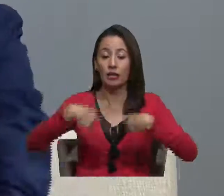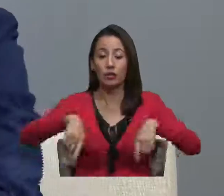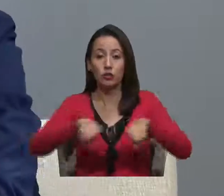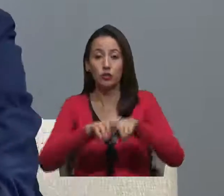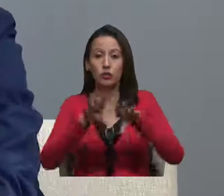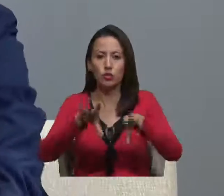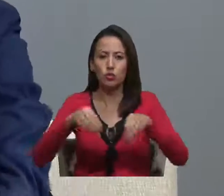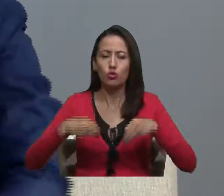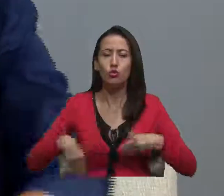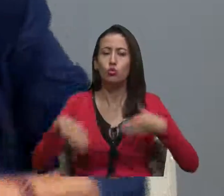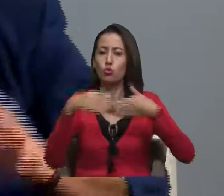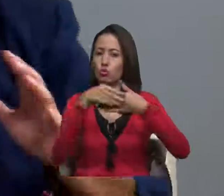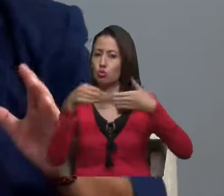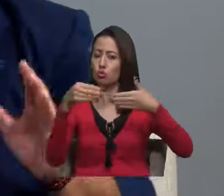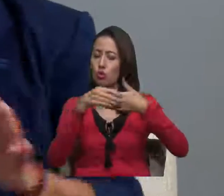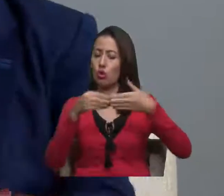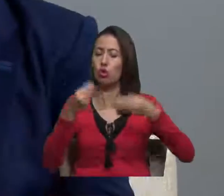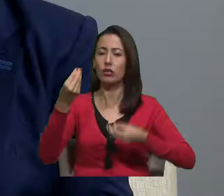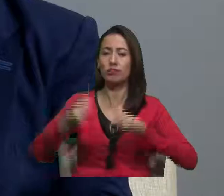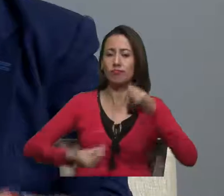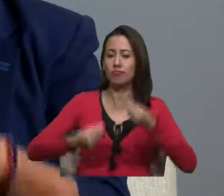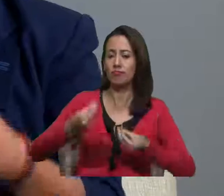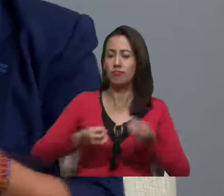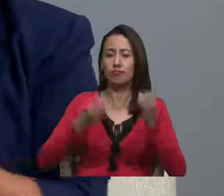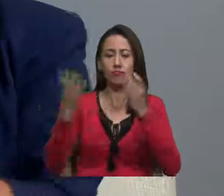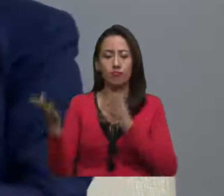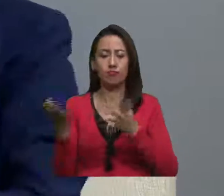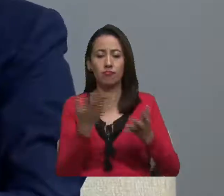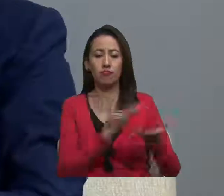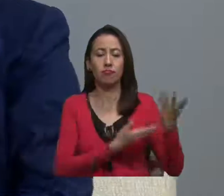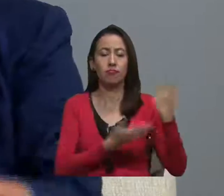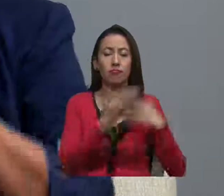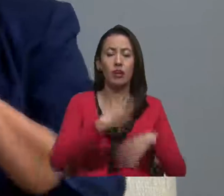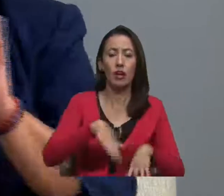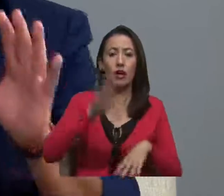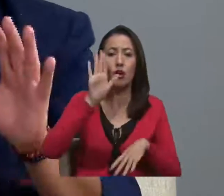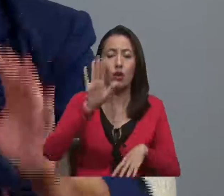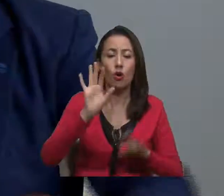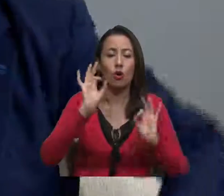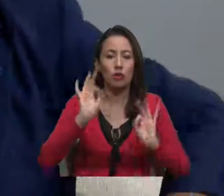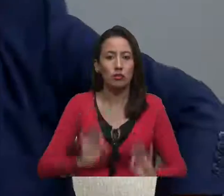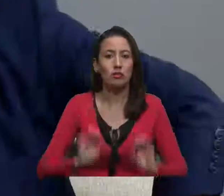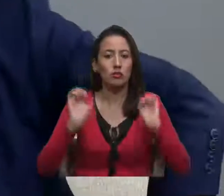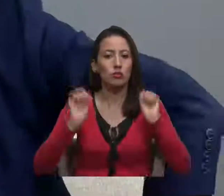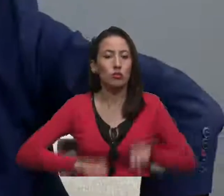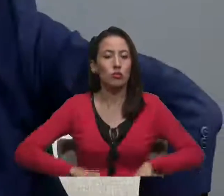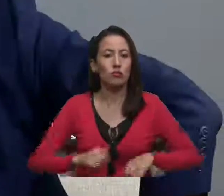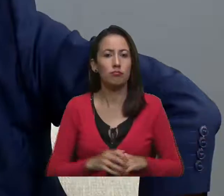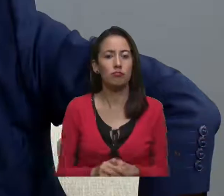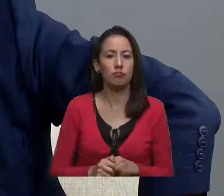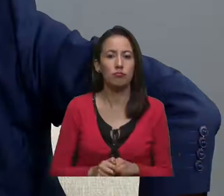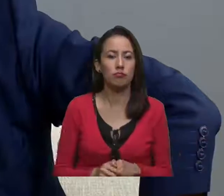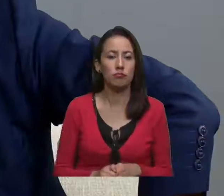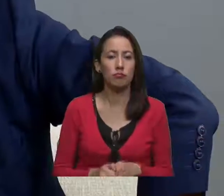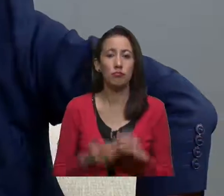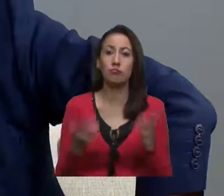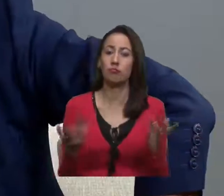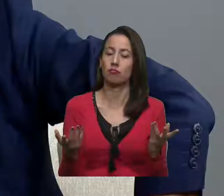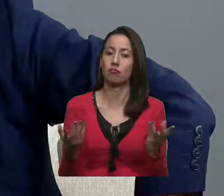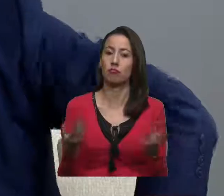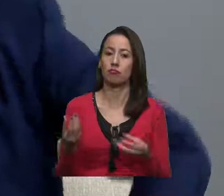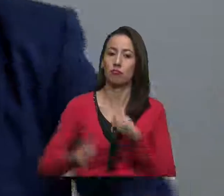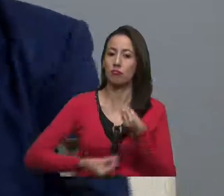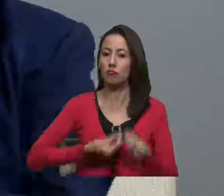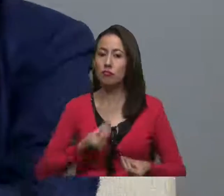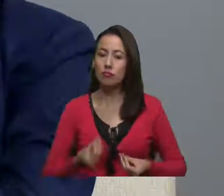inmediatamente y queda ningún interés acá y que nos generen empleo el producción listo pero no es un tema ojo no no es inversión